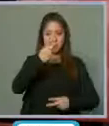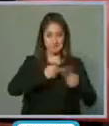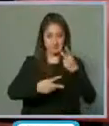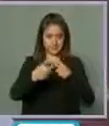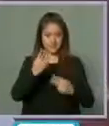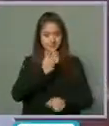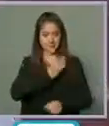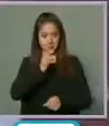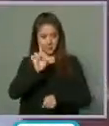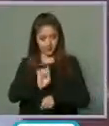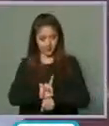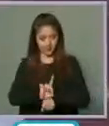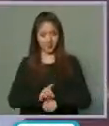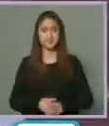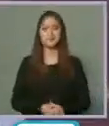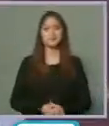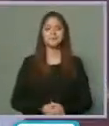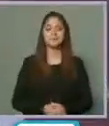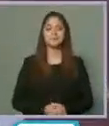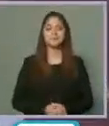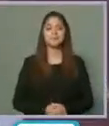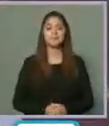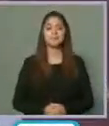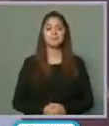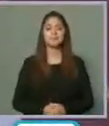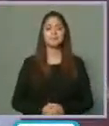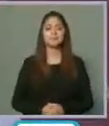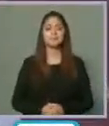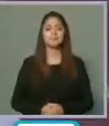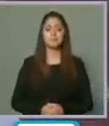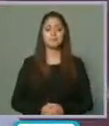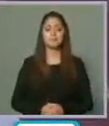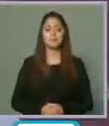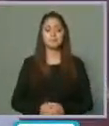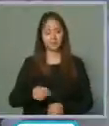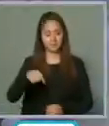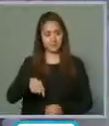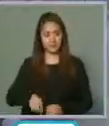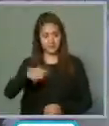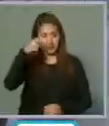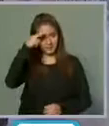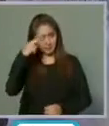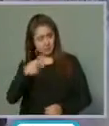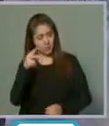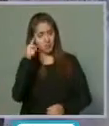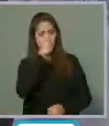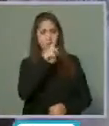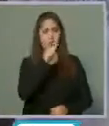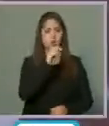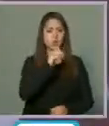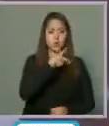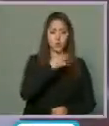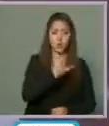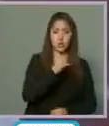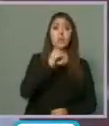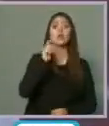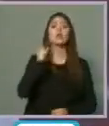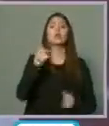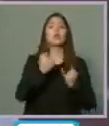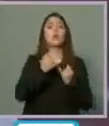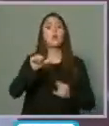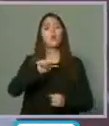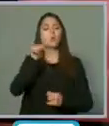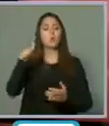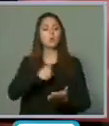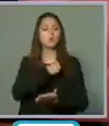gracias. días. Karen, tenemos muchas coincidencias entre México y Tokio, e incluso entre México y otras ciudades, y a